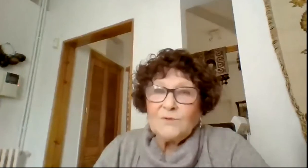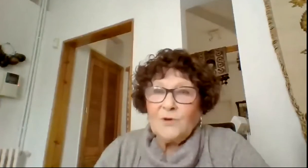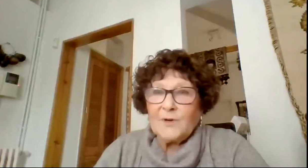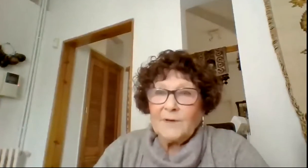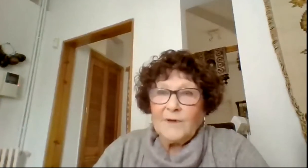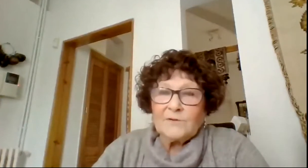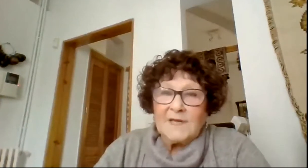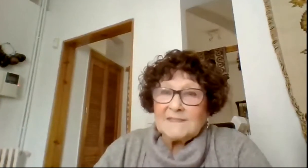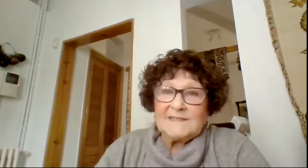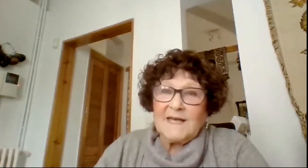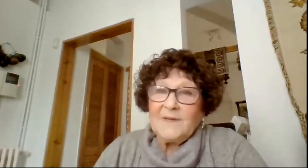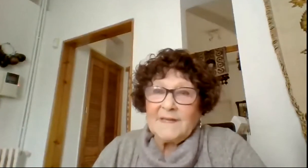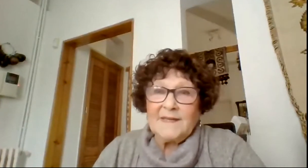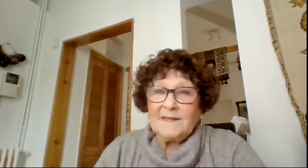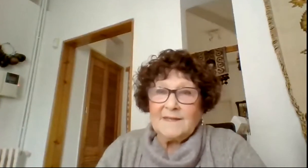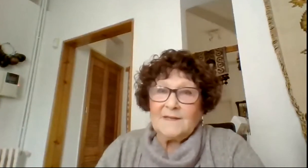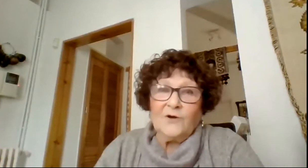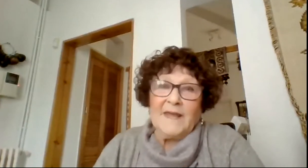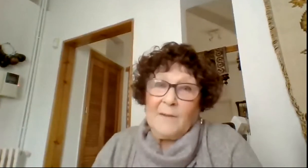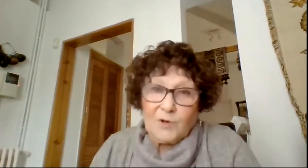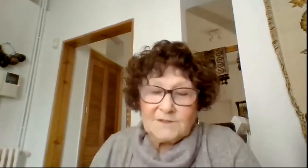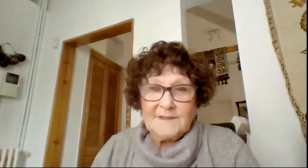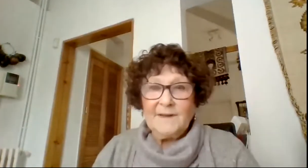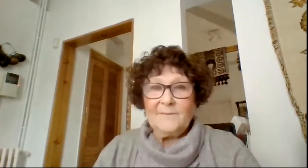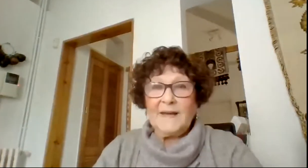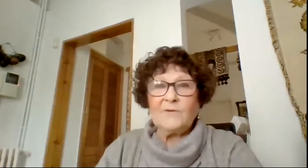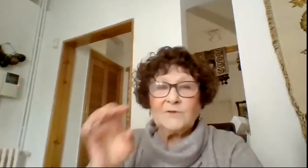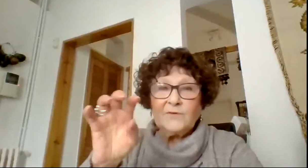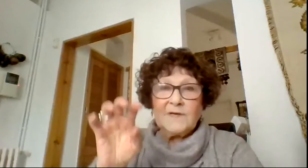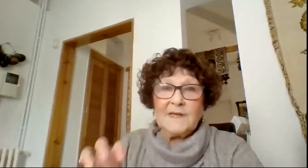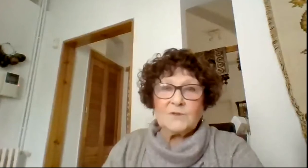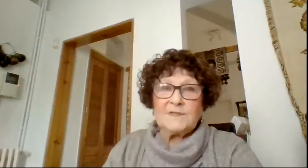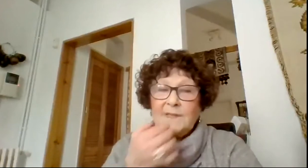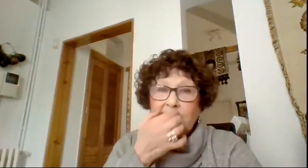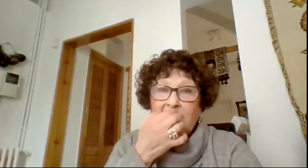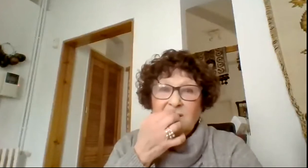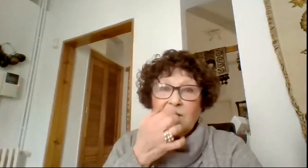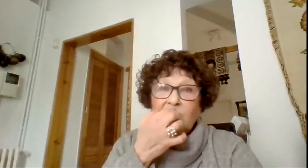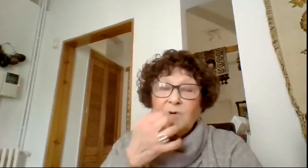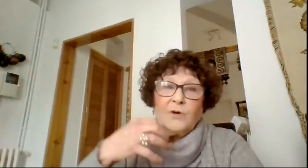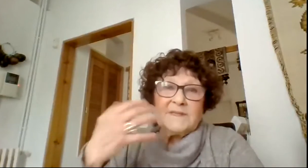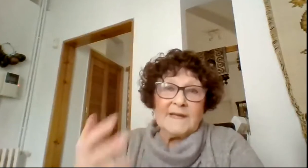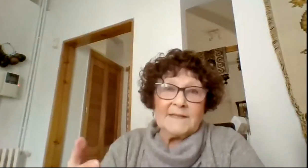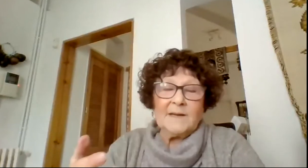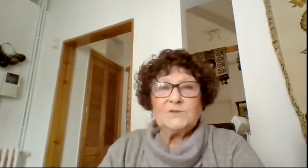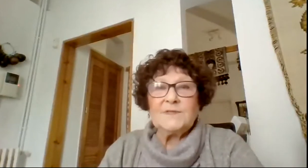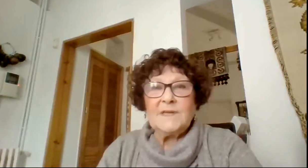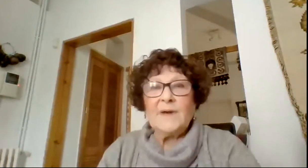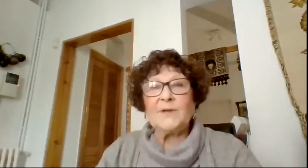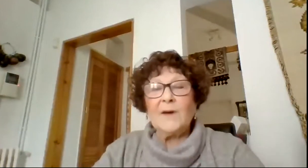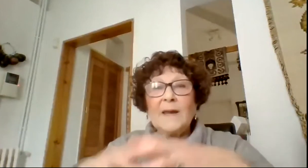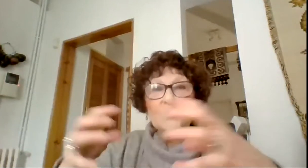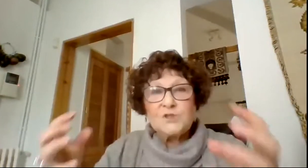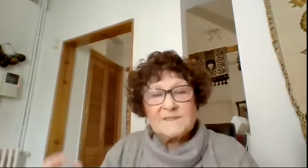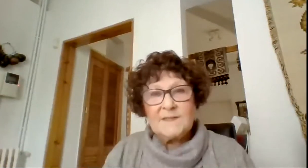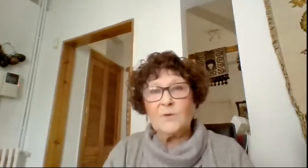10 minutos, porque luego ya sabes que nos liamos, ¿vale? Cuando hay una diapositiva, uno comenta la diapositiva,